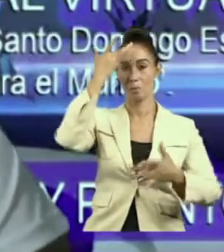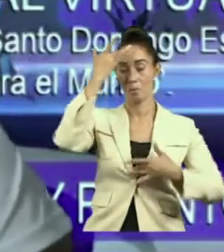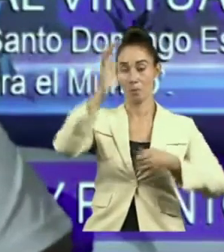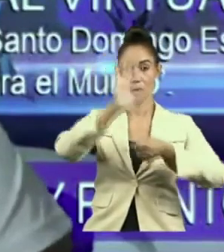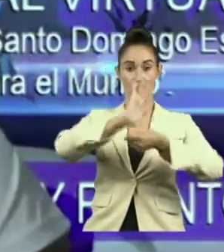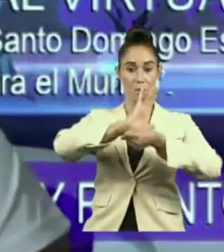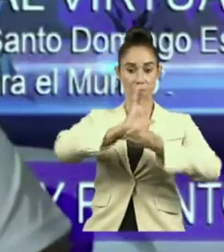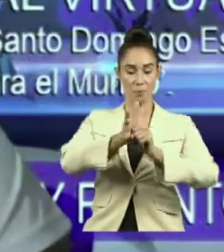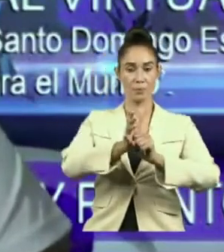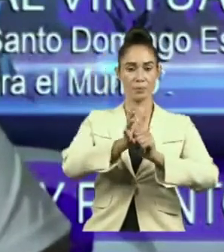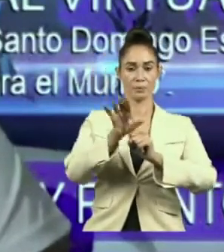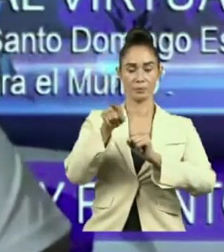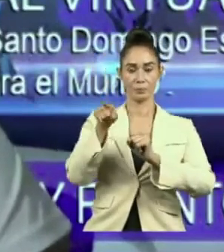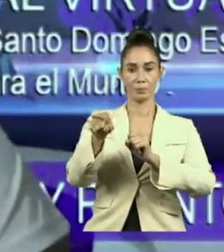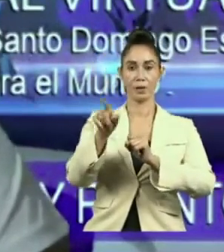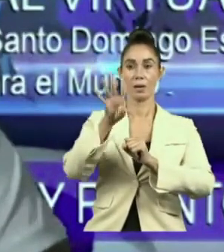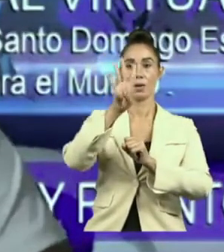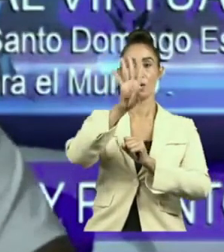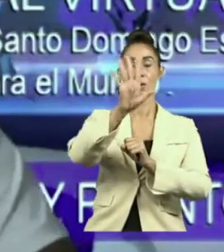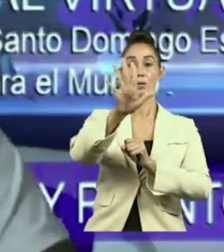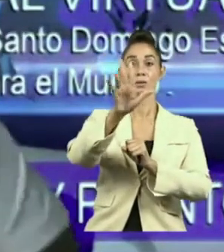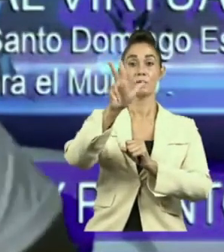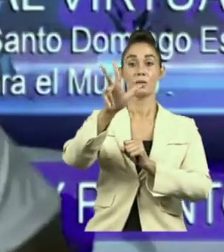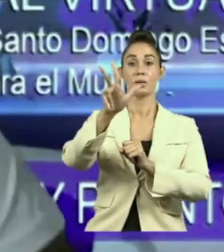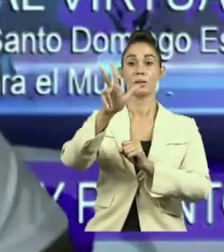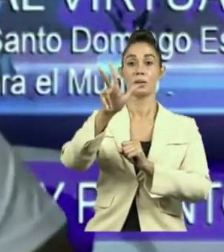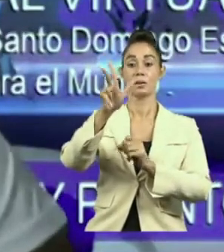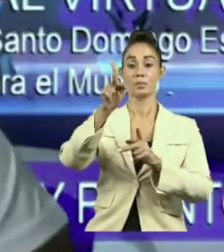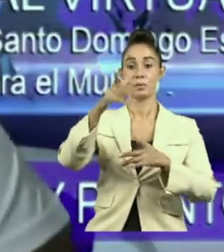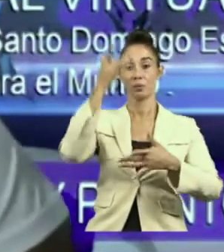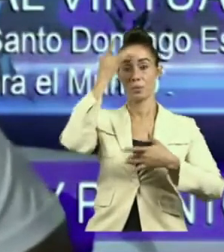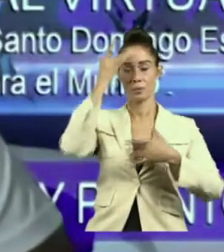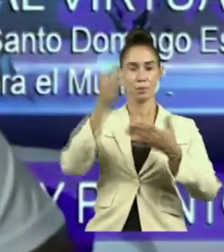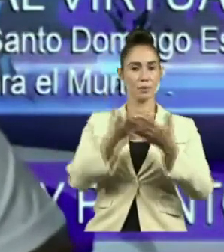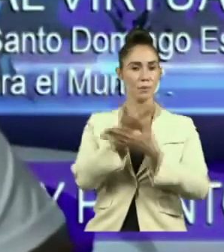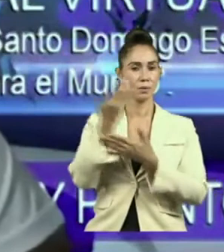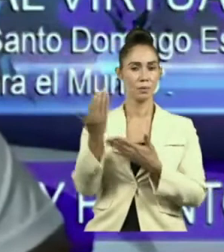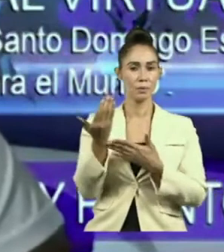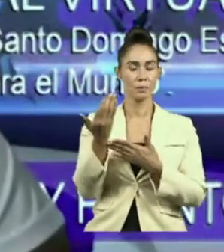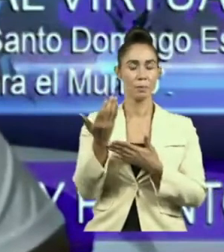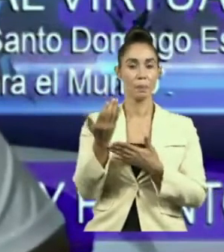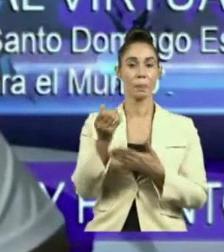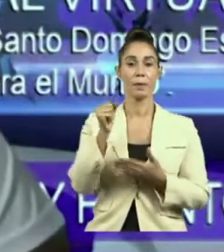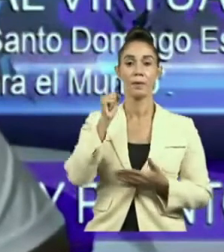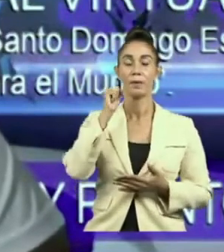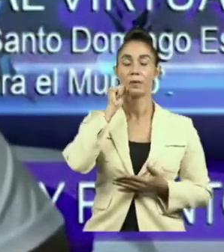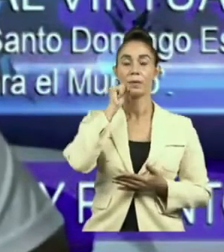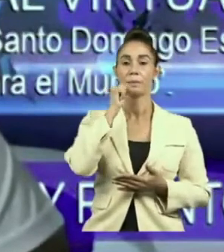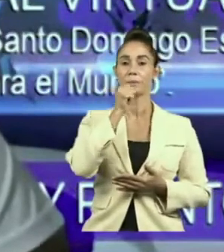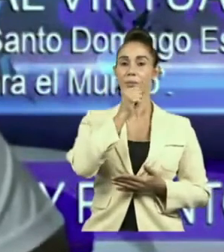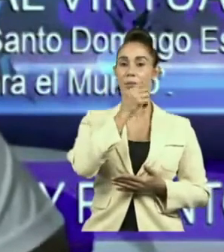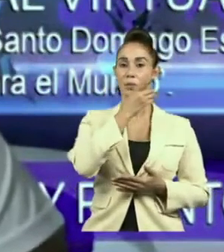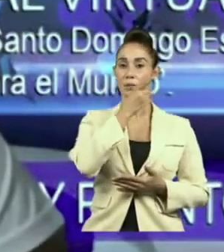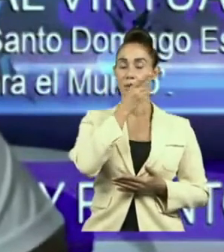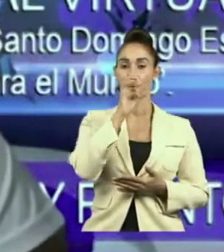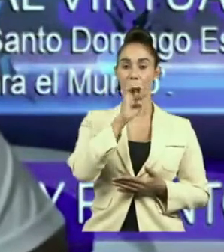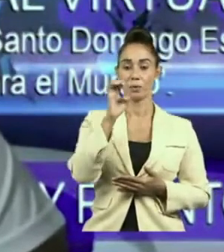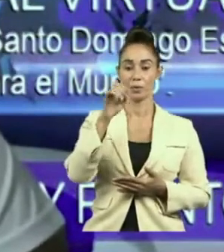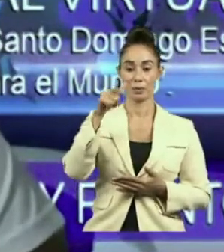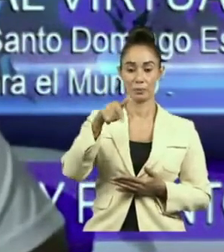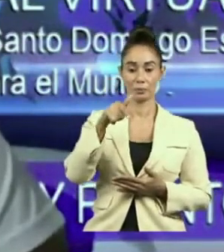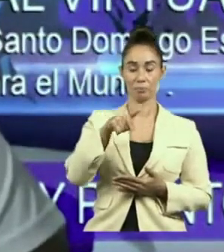de la provincia con 53 casos 9 resulta que en santo domingo este las autoridades de aquí